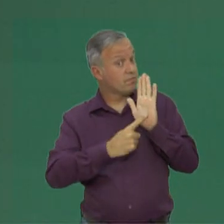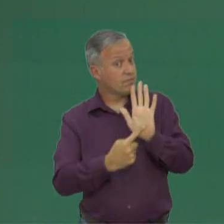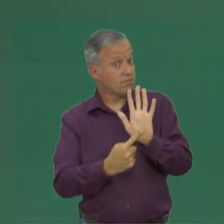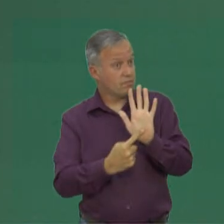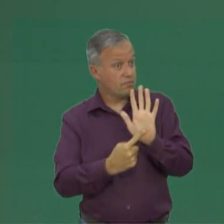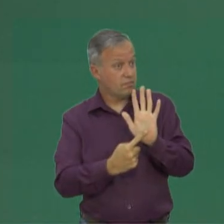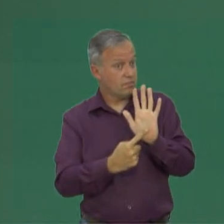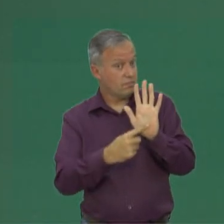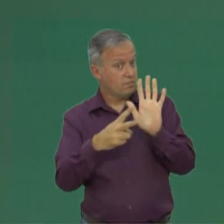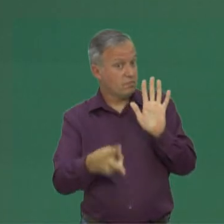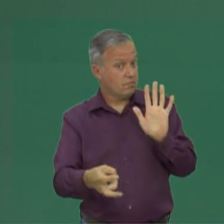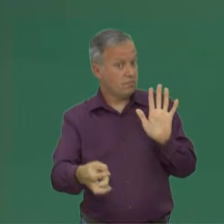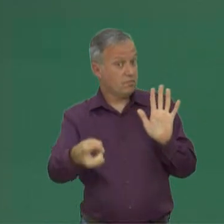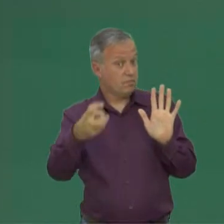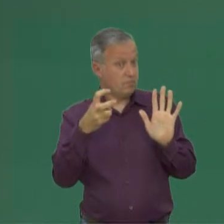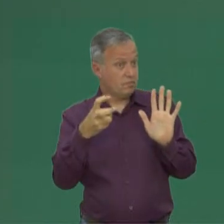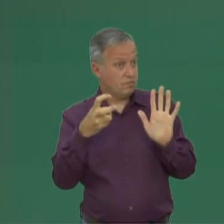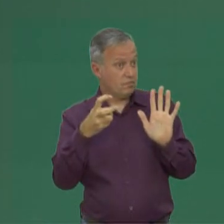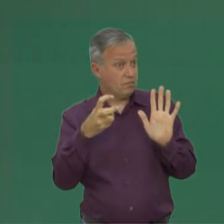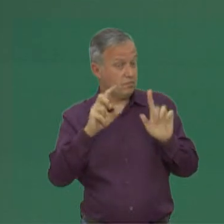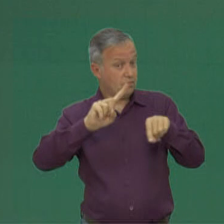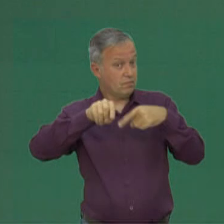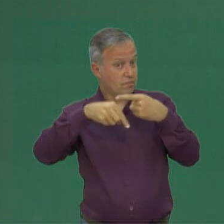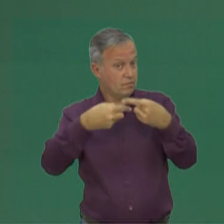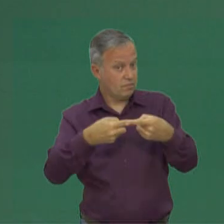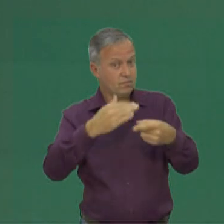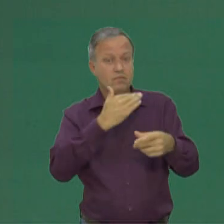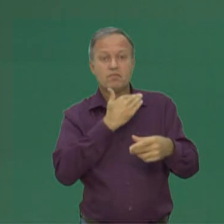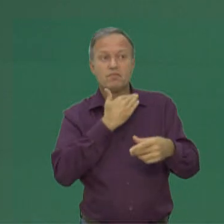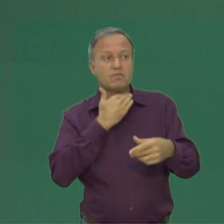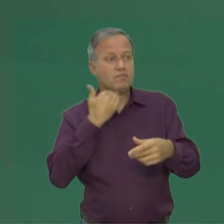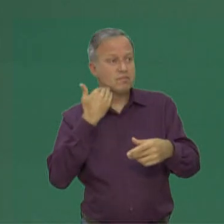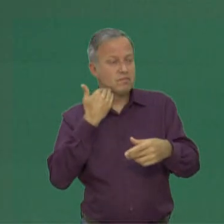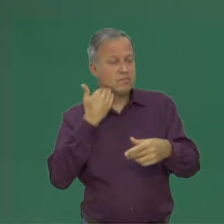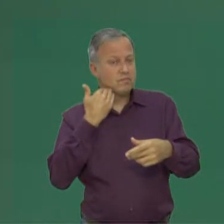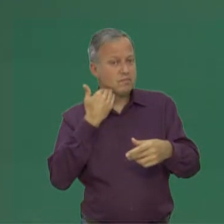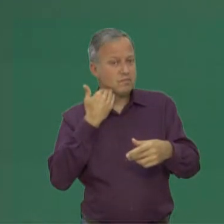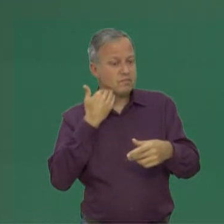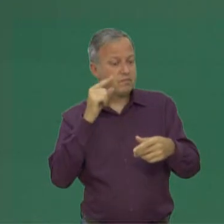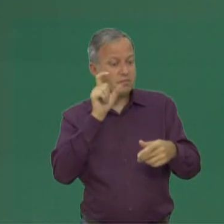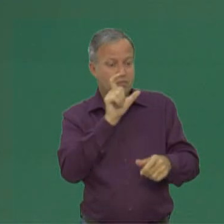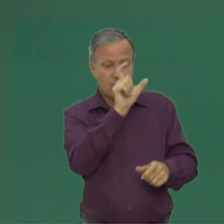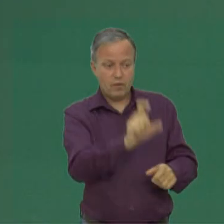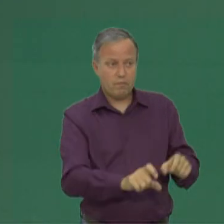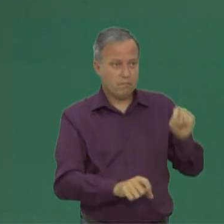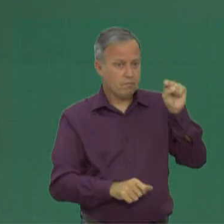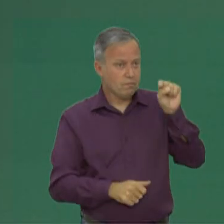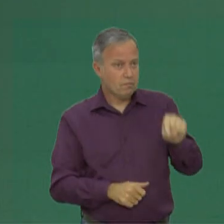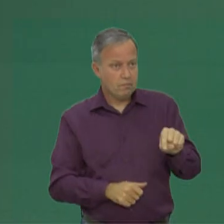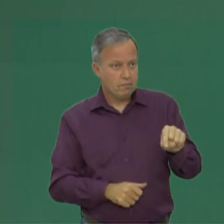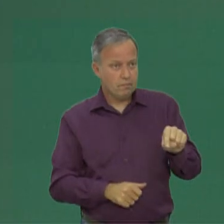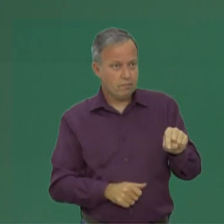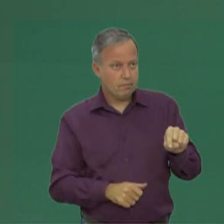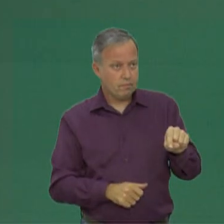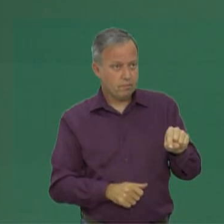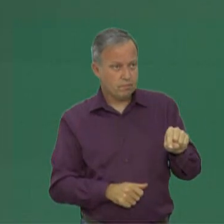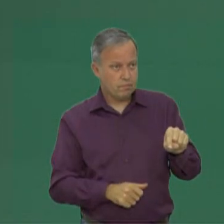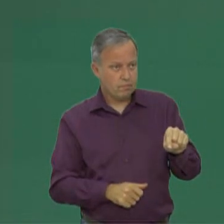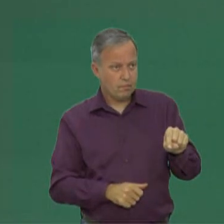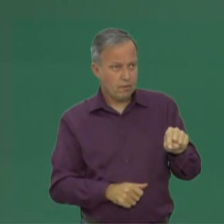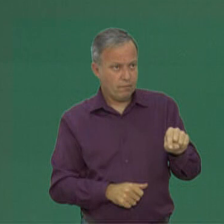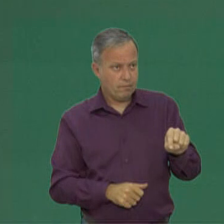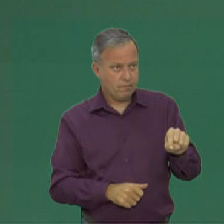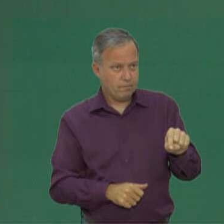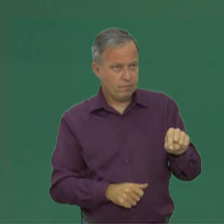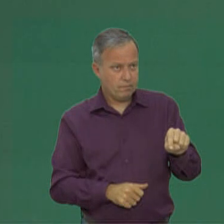esa perspectiva após la muerte de él. Y es justamente un texto que nós vamos ler